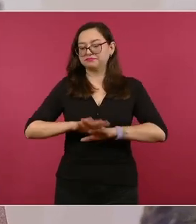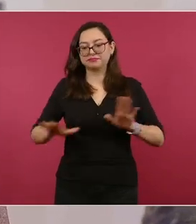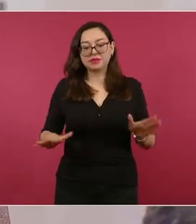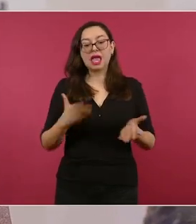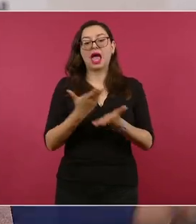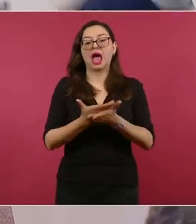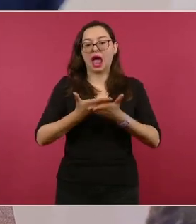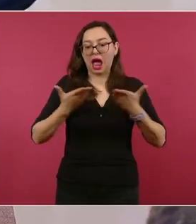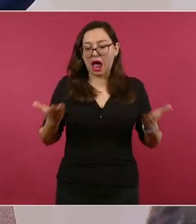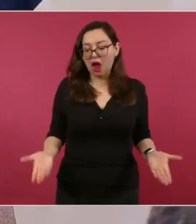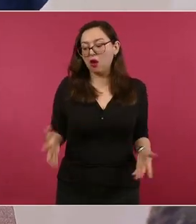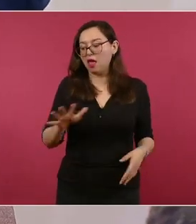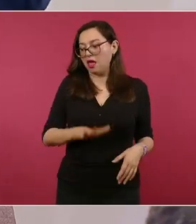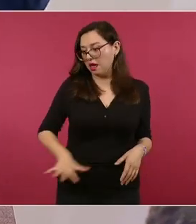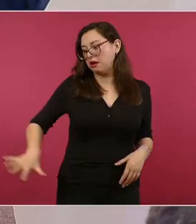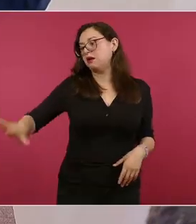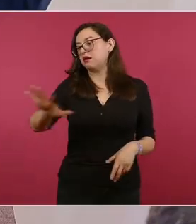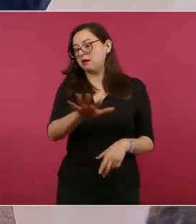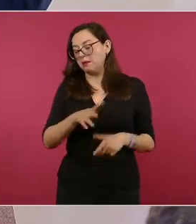a la gente de abajo hacia arriba.